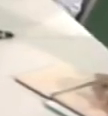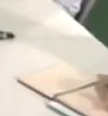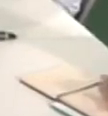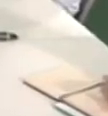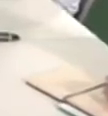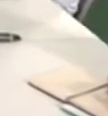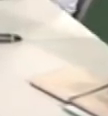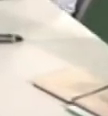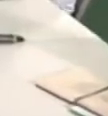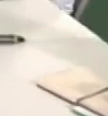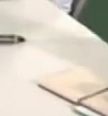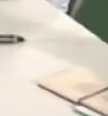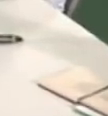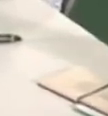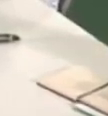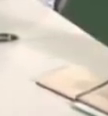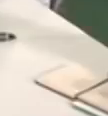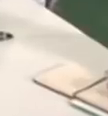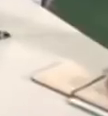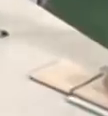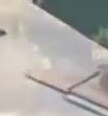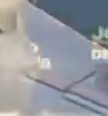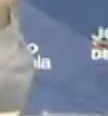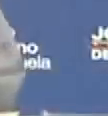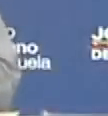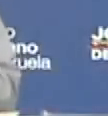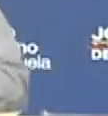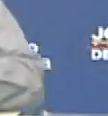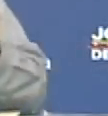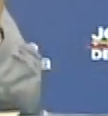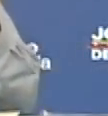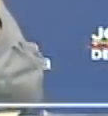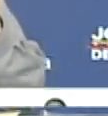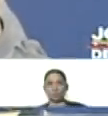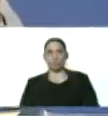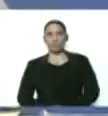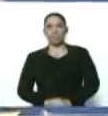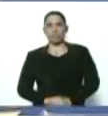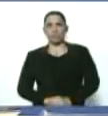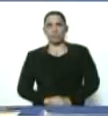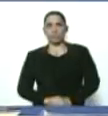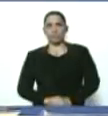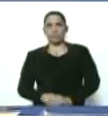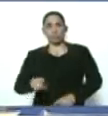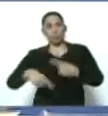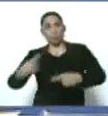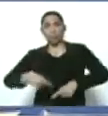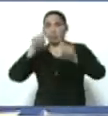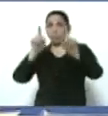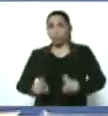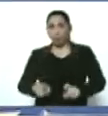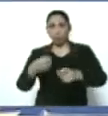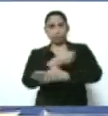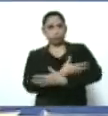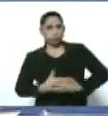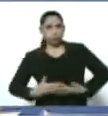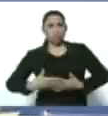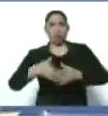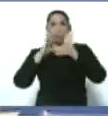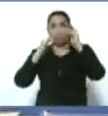que hacemos una prueba molecular de sangre, cada vez que estamos